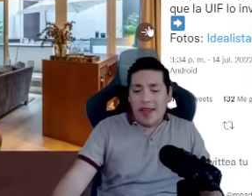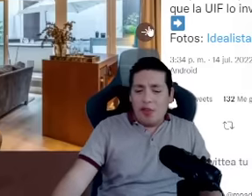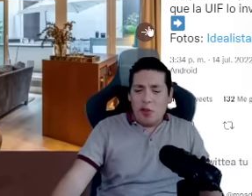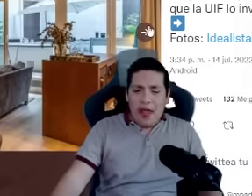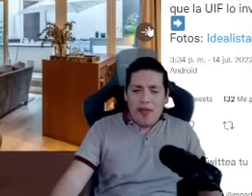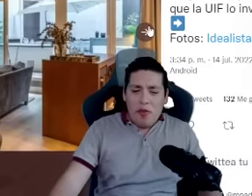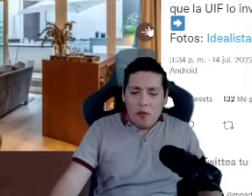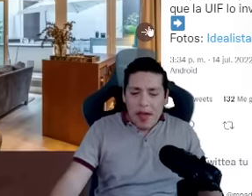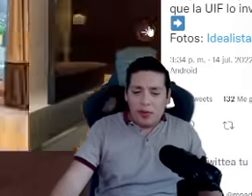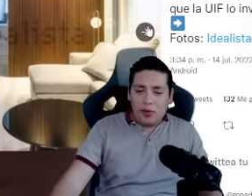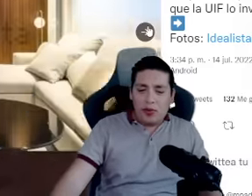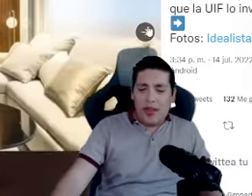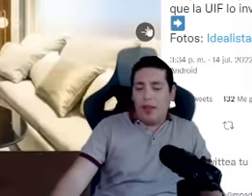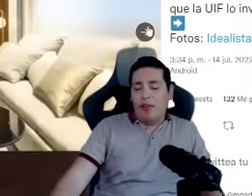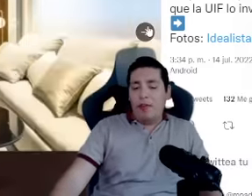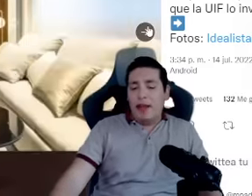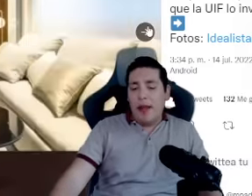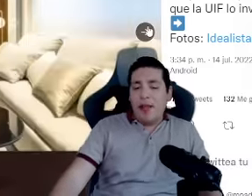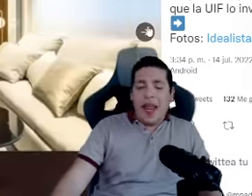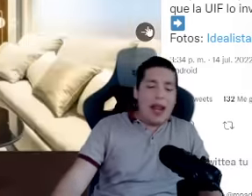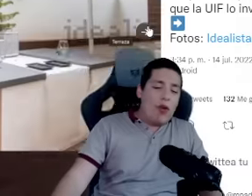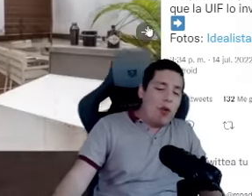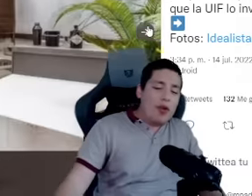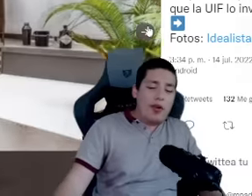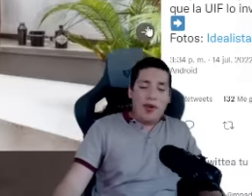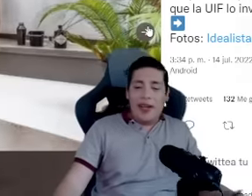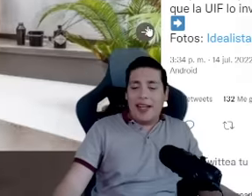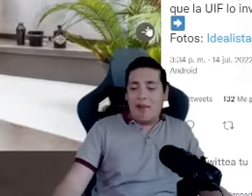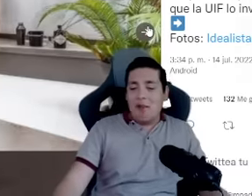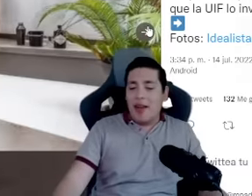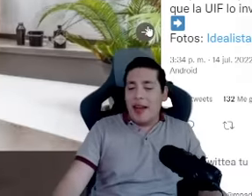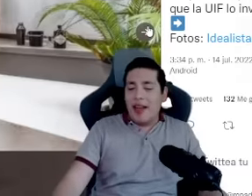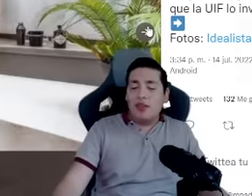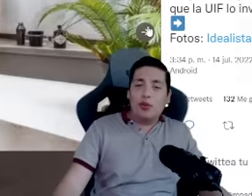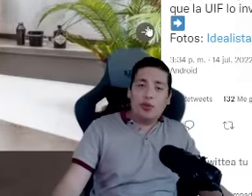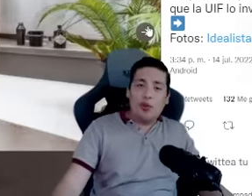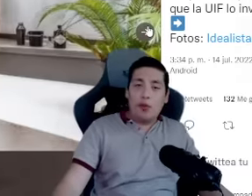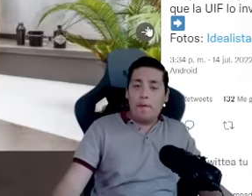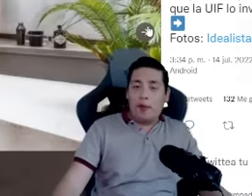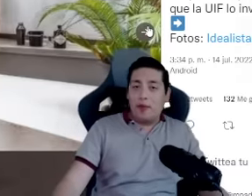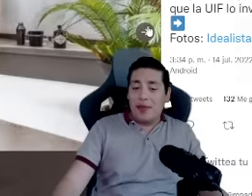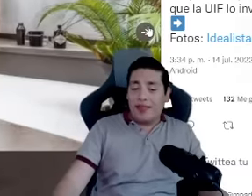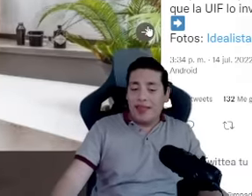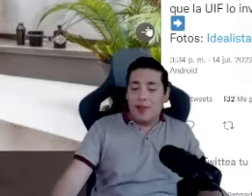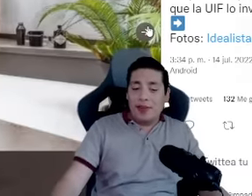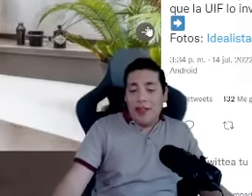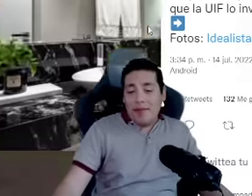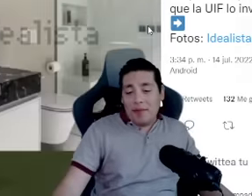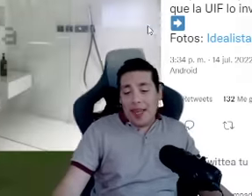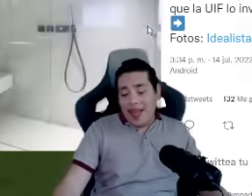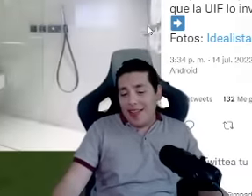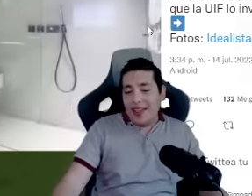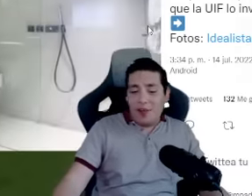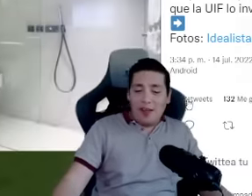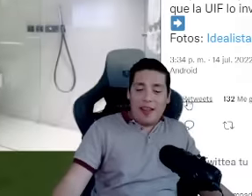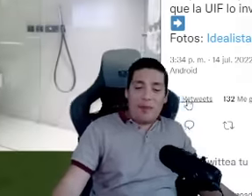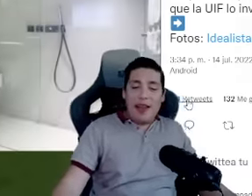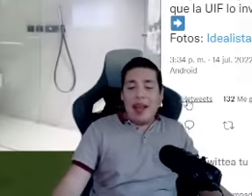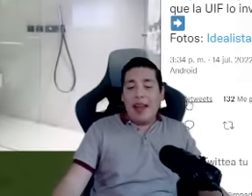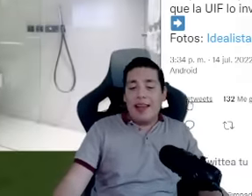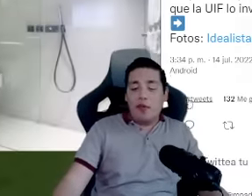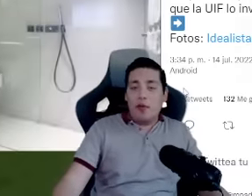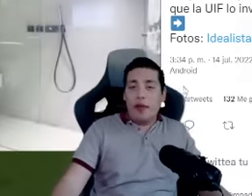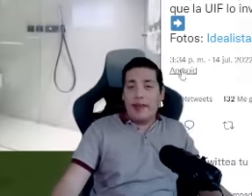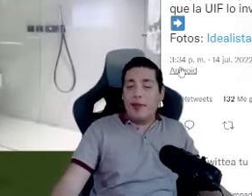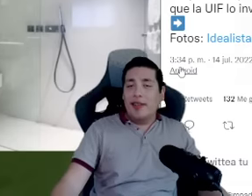Peña Nieto vean lo más ustedes familia el lujo con el que viven estos corruptos mezquinos de ahí sacó